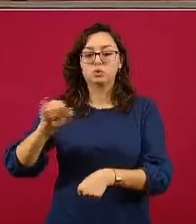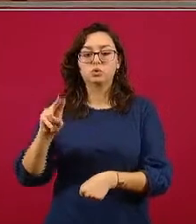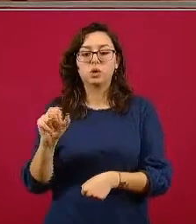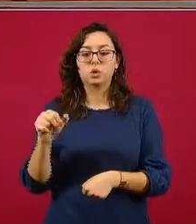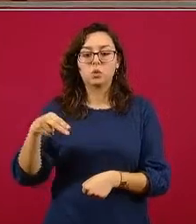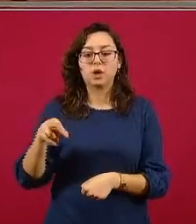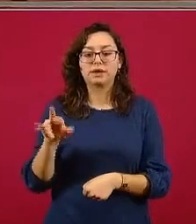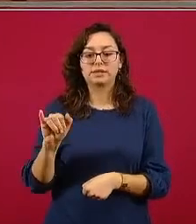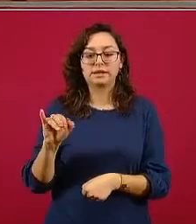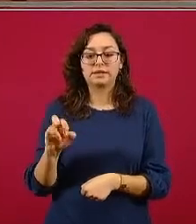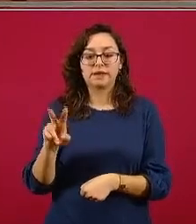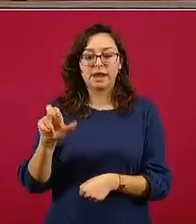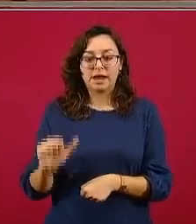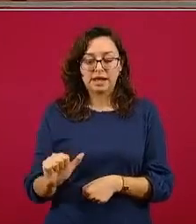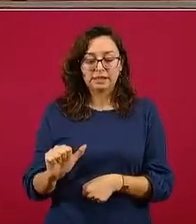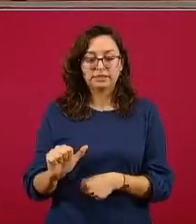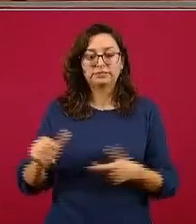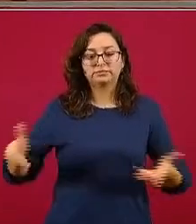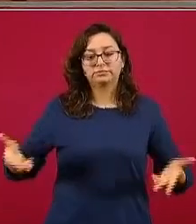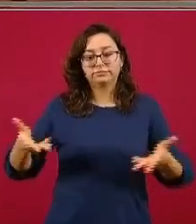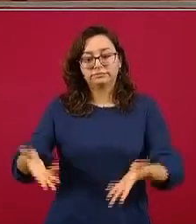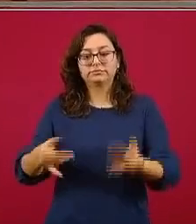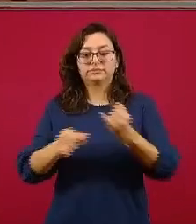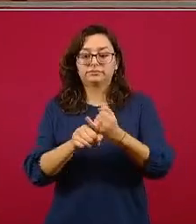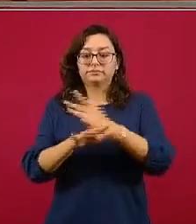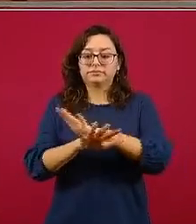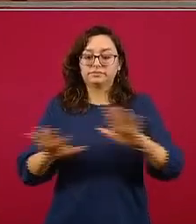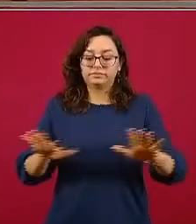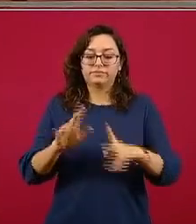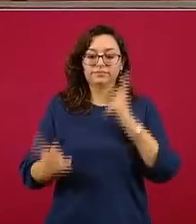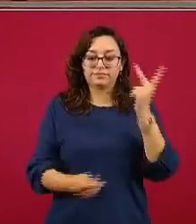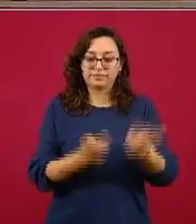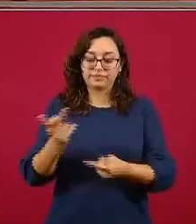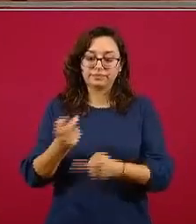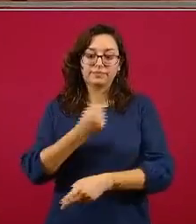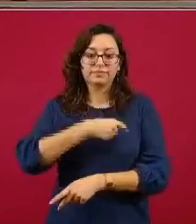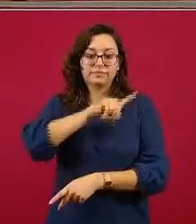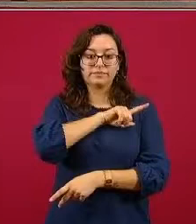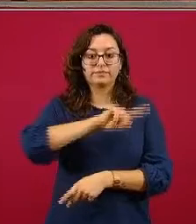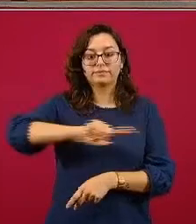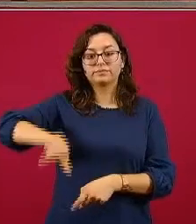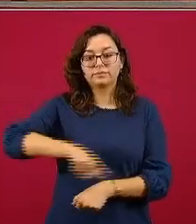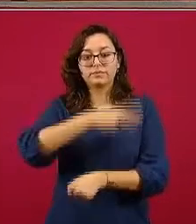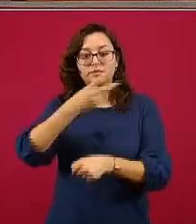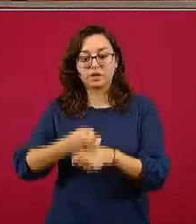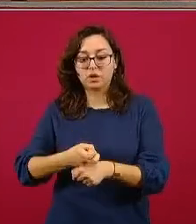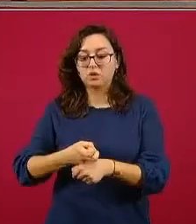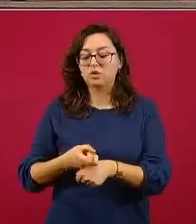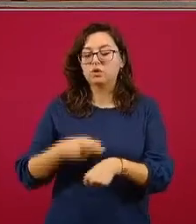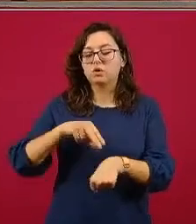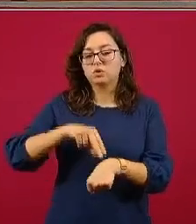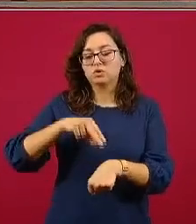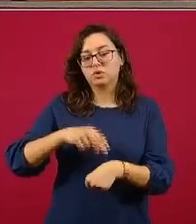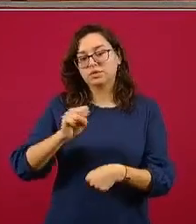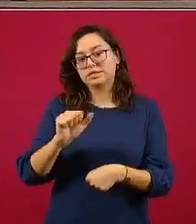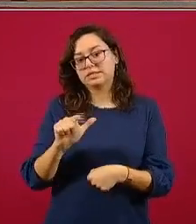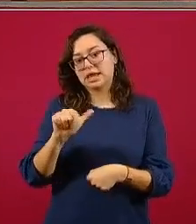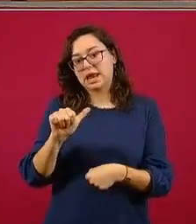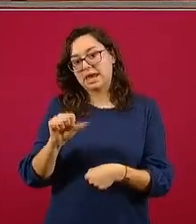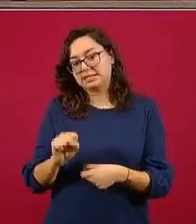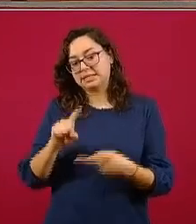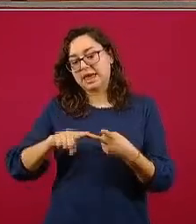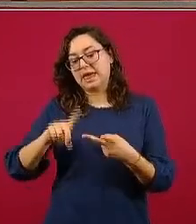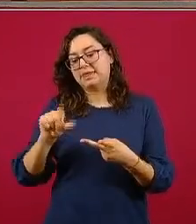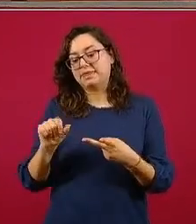de conducir la presentación del informe del ENSANUT y enseguida los doctores Salas y Kersenovich nos darán mensajes que